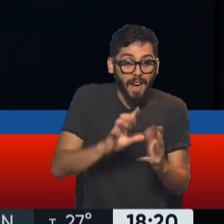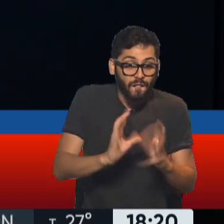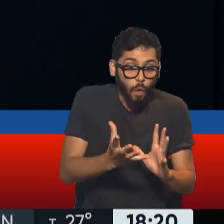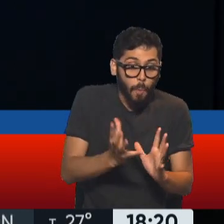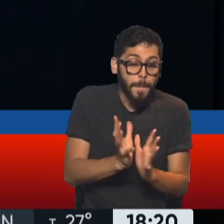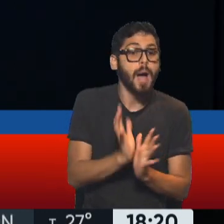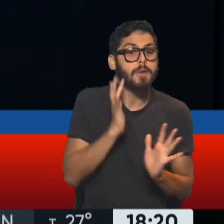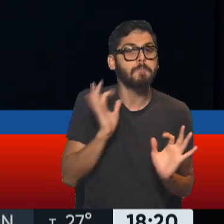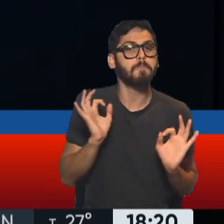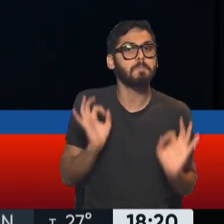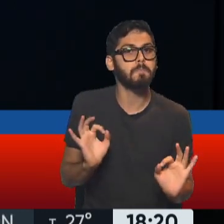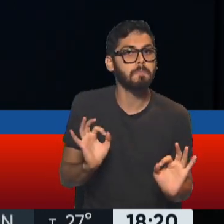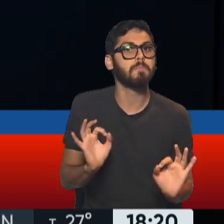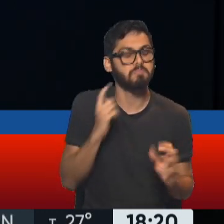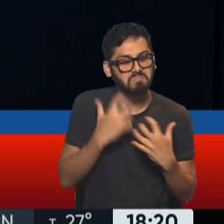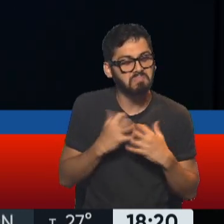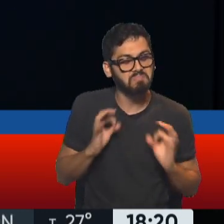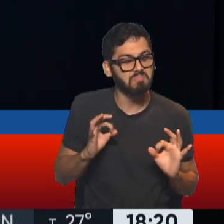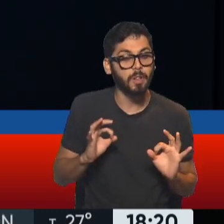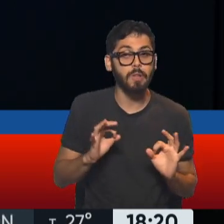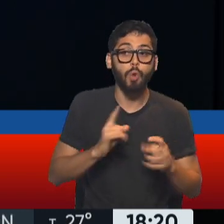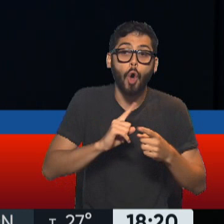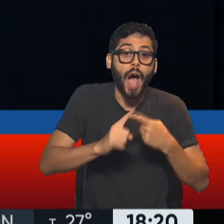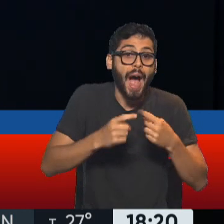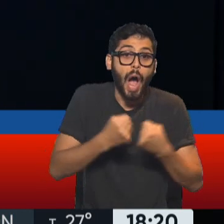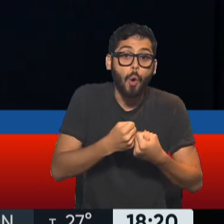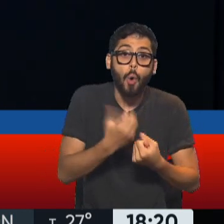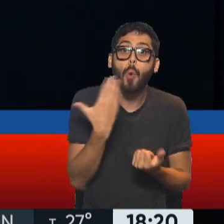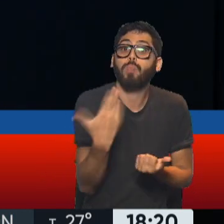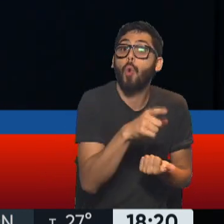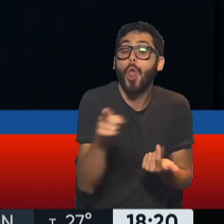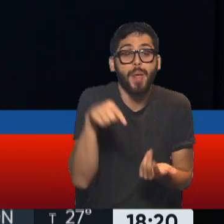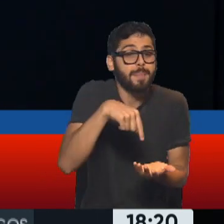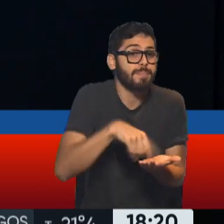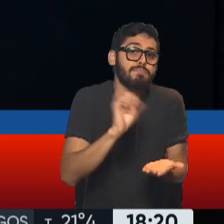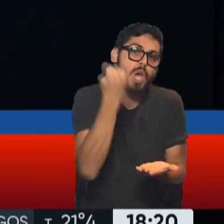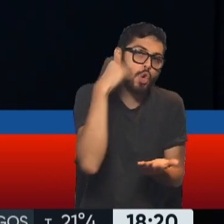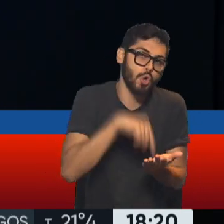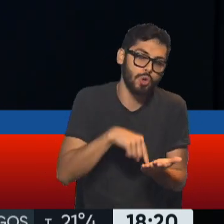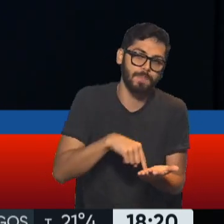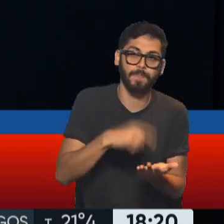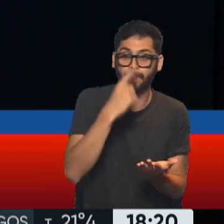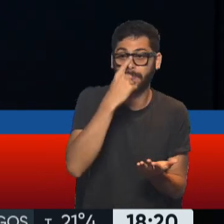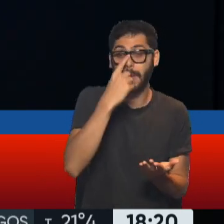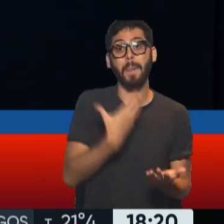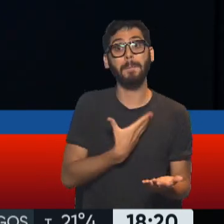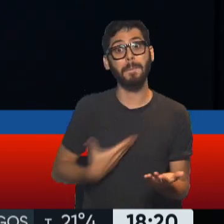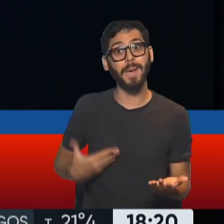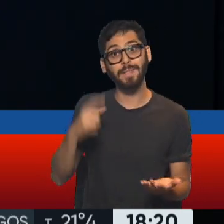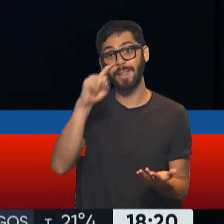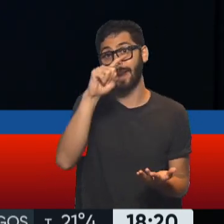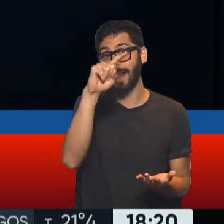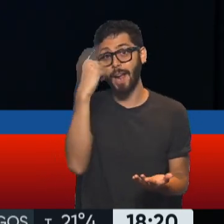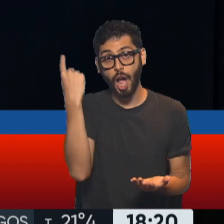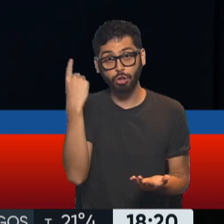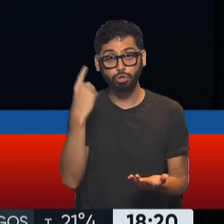razonable. Se llegó al mejor acuerdo que se podía lograr y el presidente de la Nación tomó la decisión